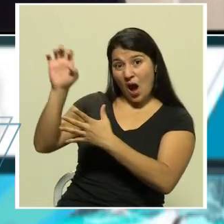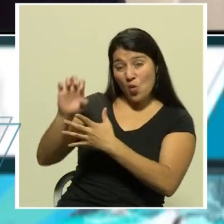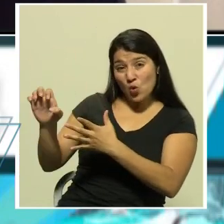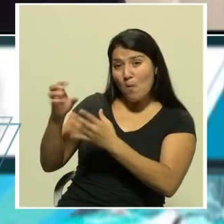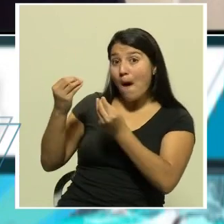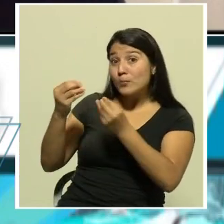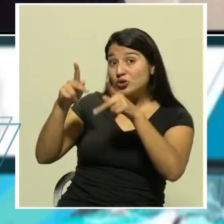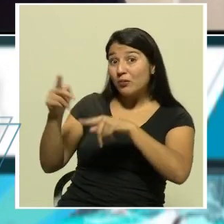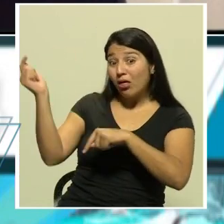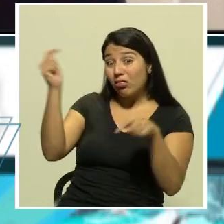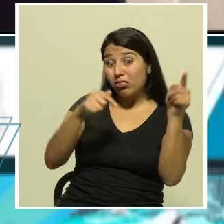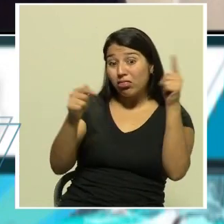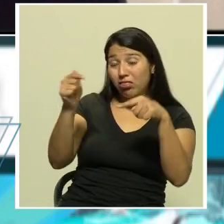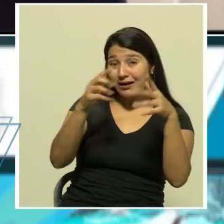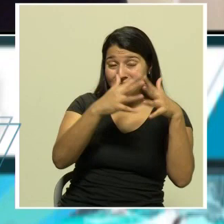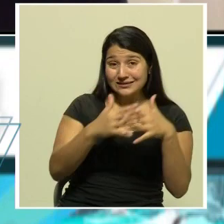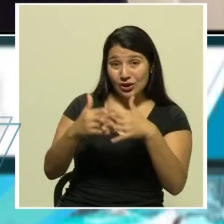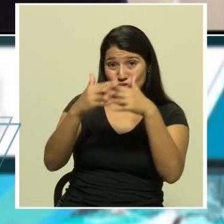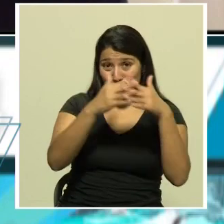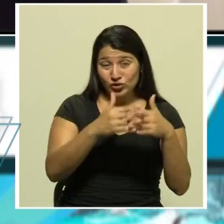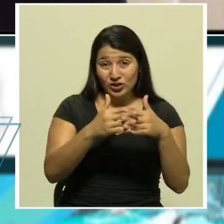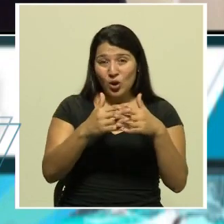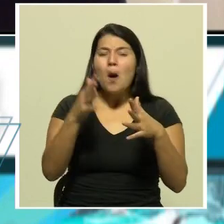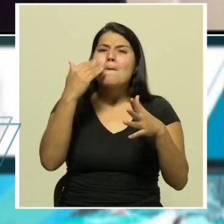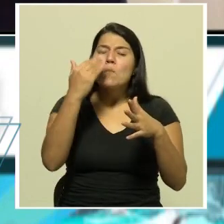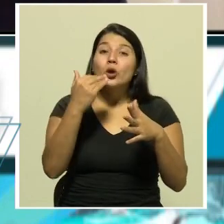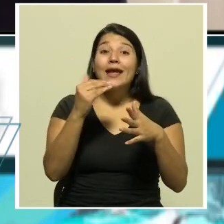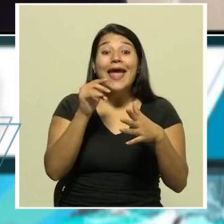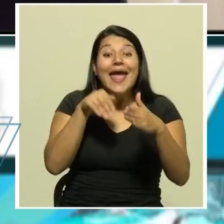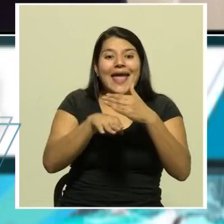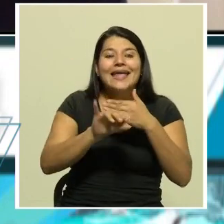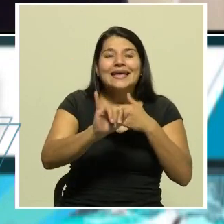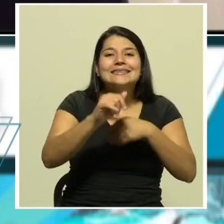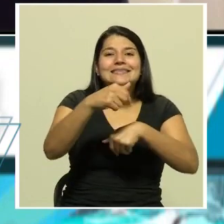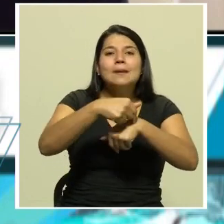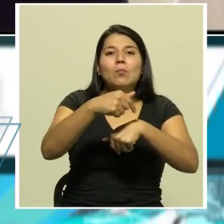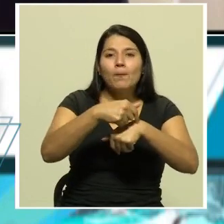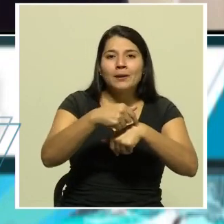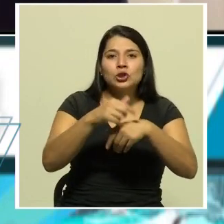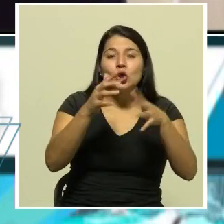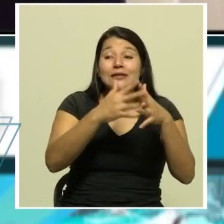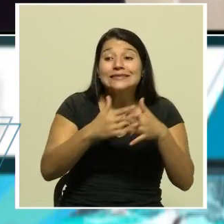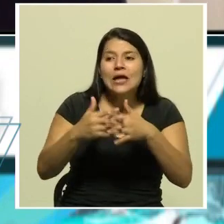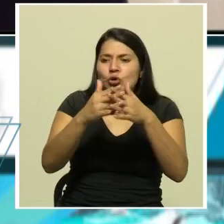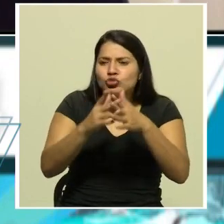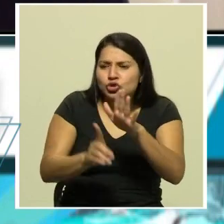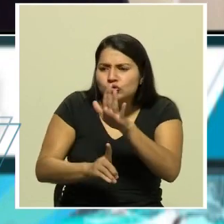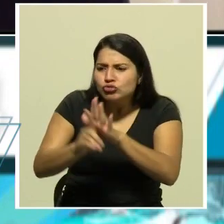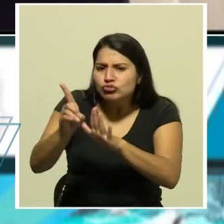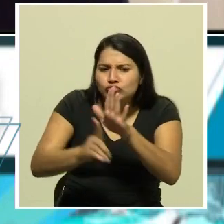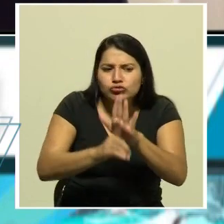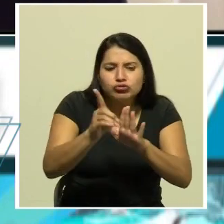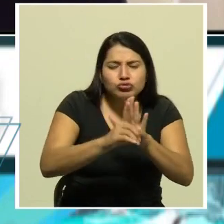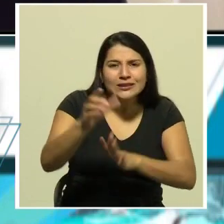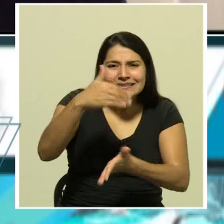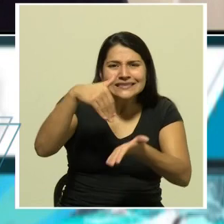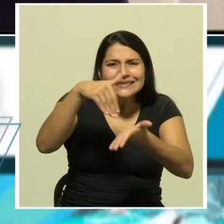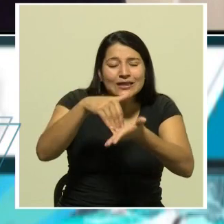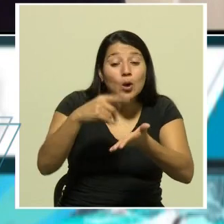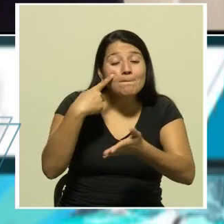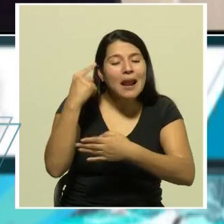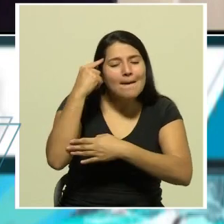por los incentivos que da este país en ese momento para la construcción de estos centros de pensamiento en sus principales universidades, ¿verdad? En